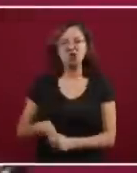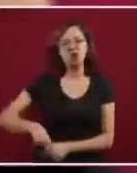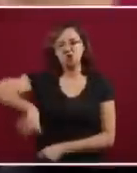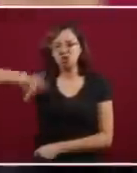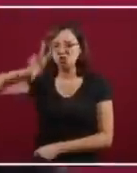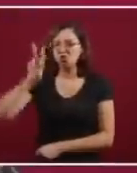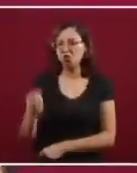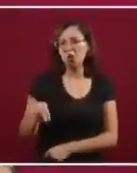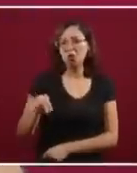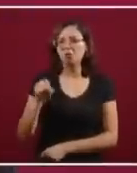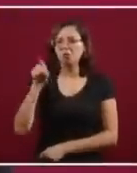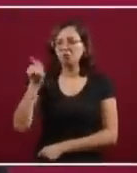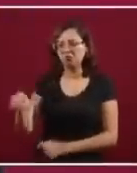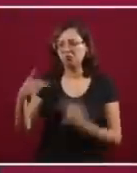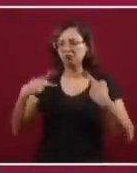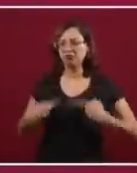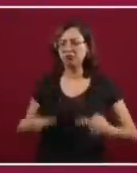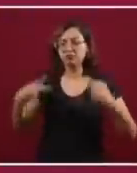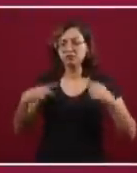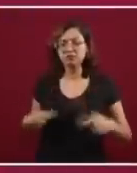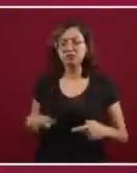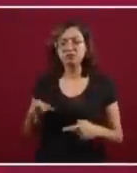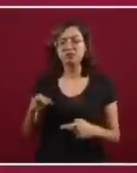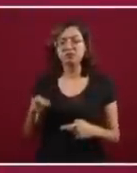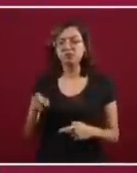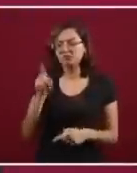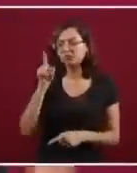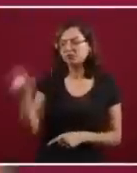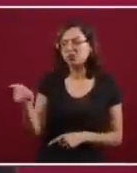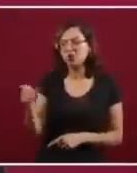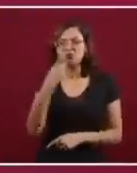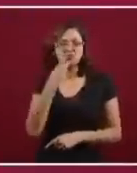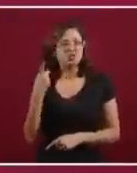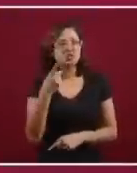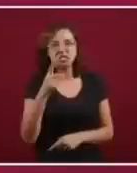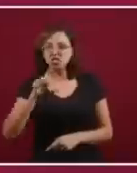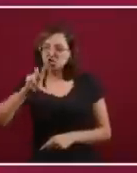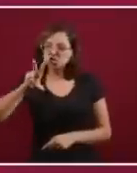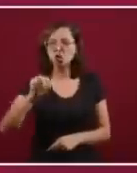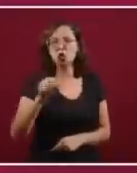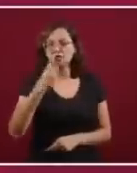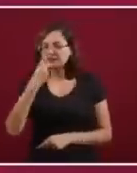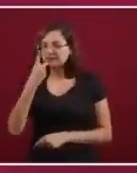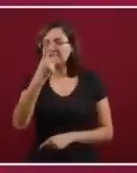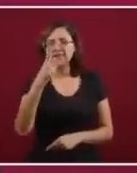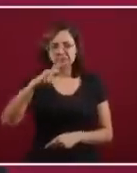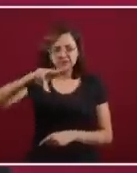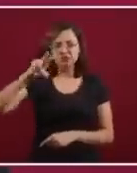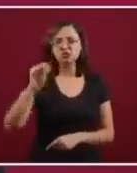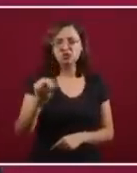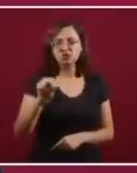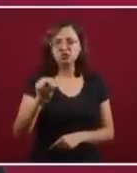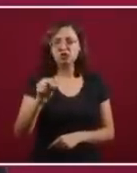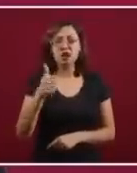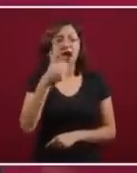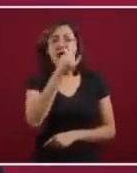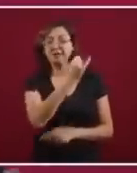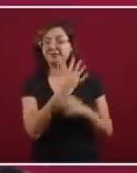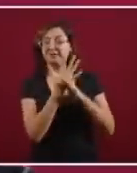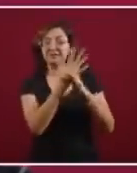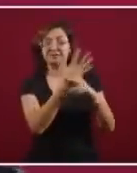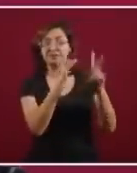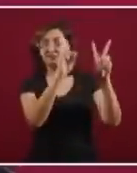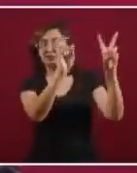la persona que recibe un mensaje le dices solo di que no era el eslogan que usaba el lema que usaba de eeuu en los